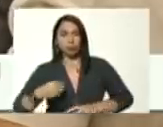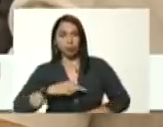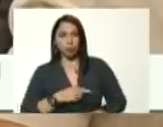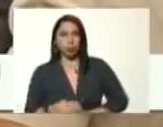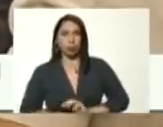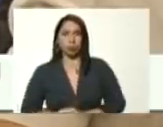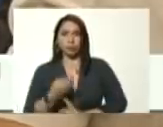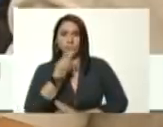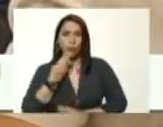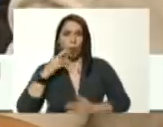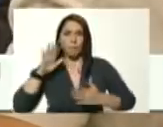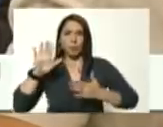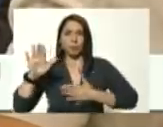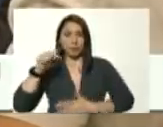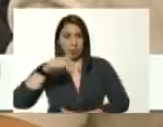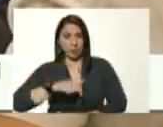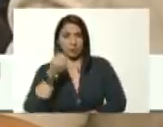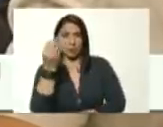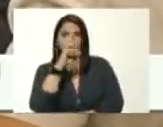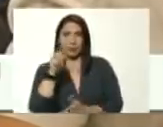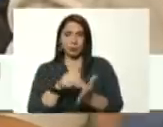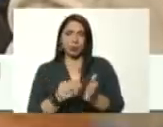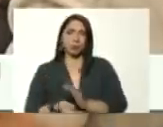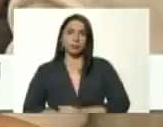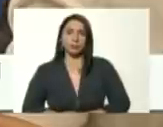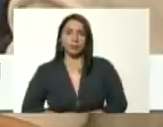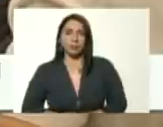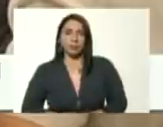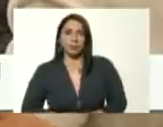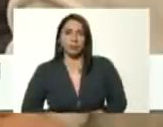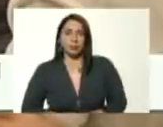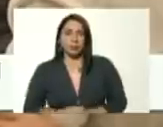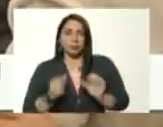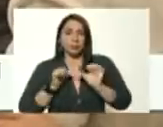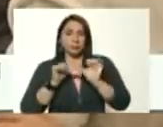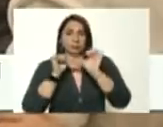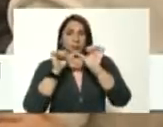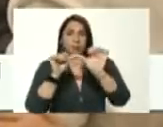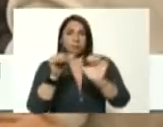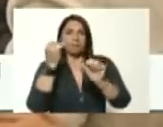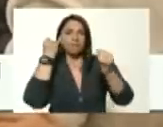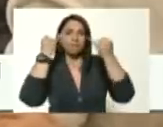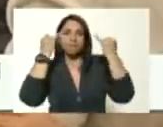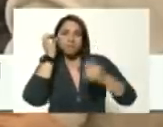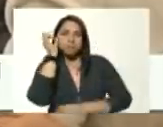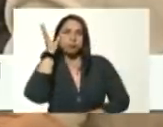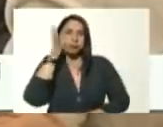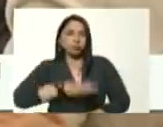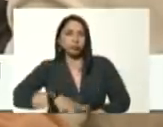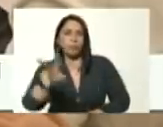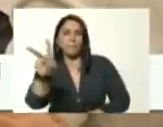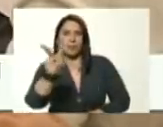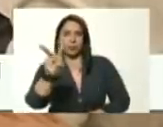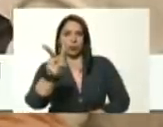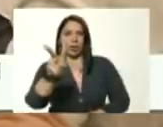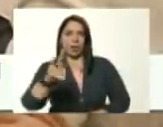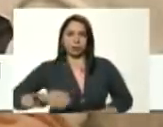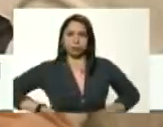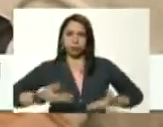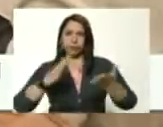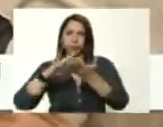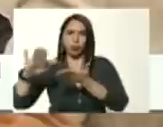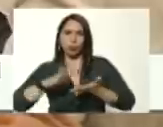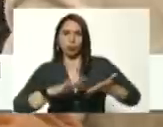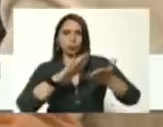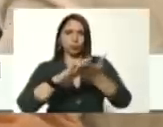estamos comprometidos desde la asamblea nacional a seguir con esta iniciativa en todo el país a que se den las soluciones de